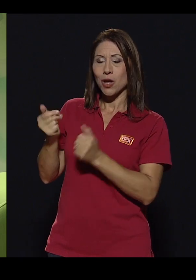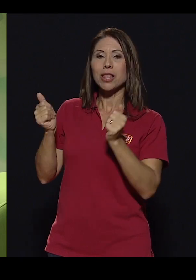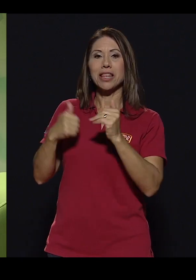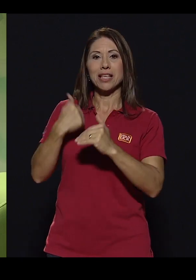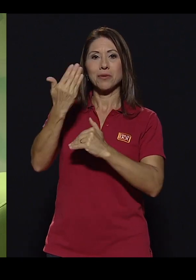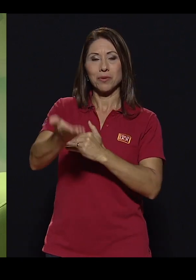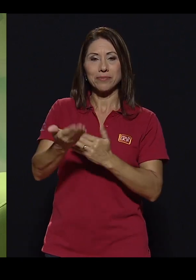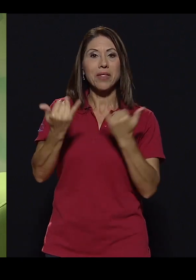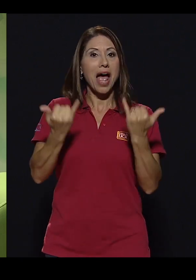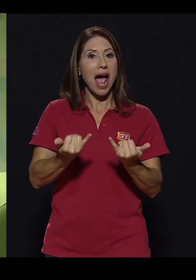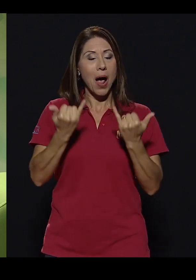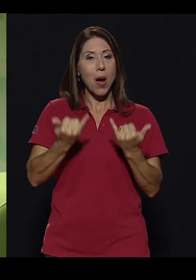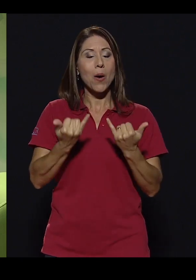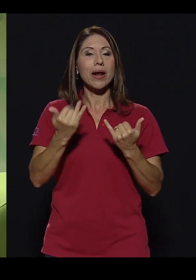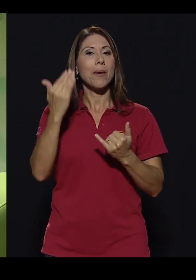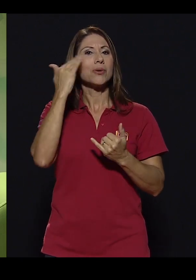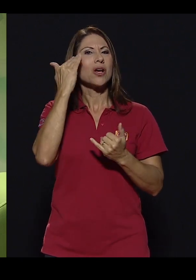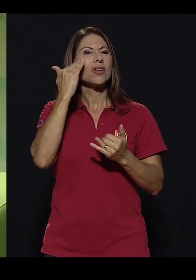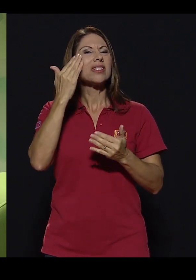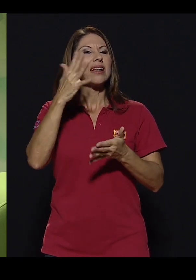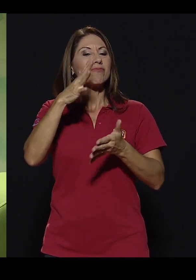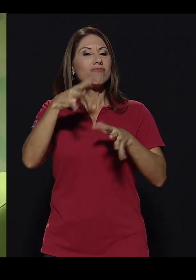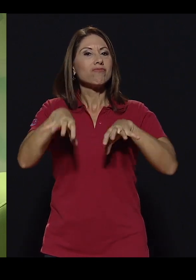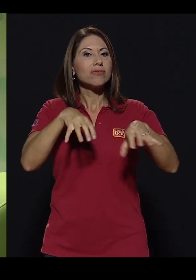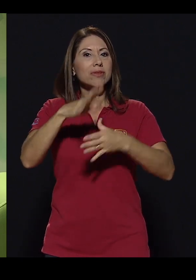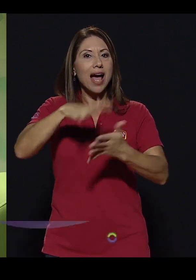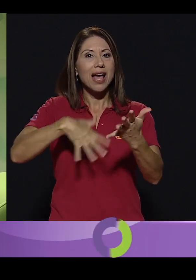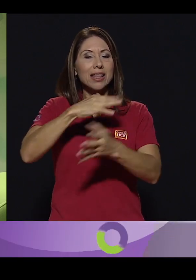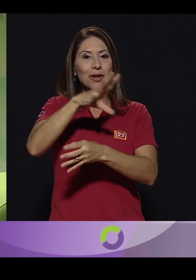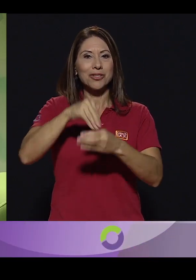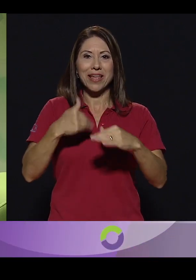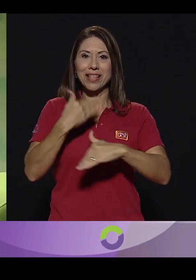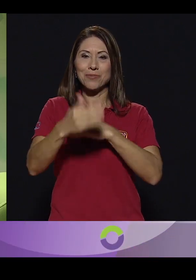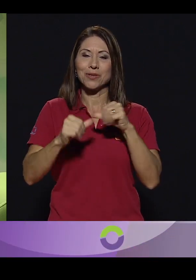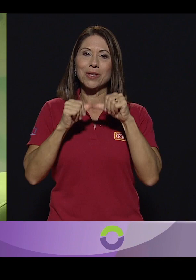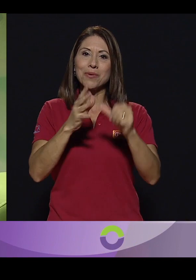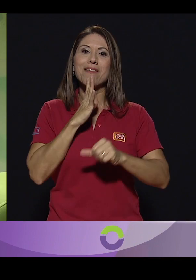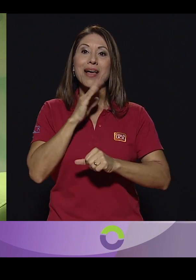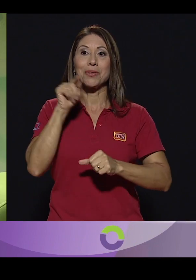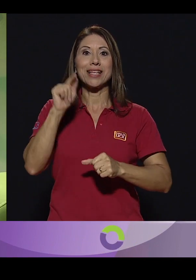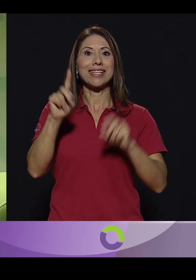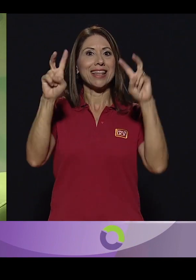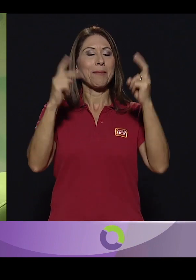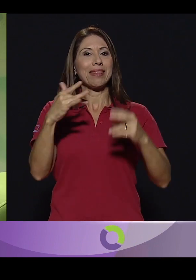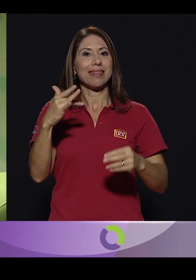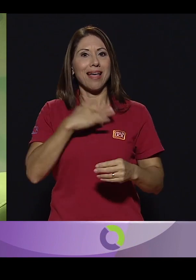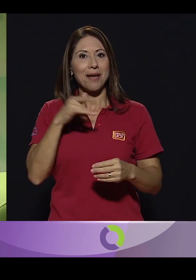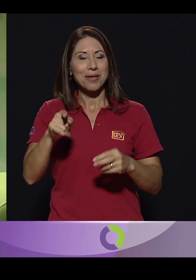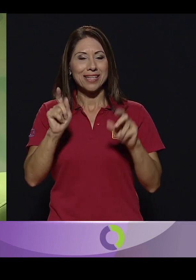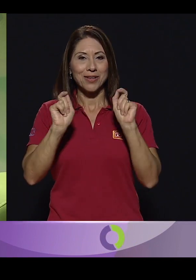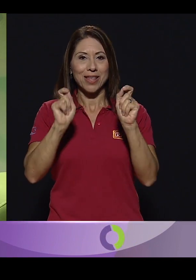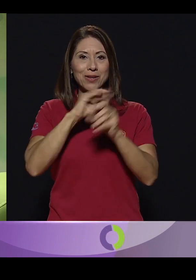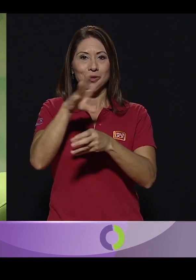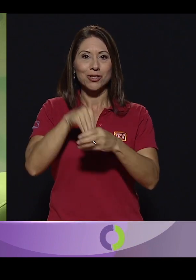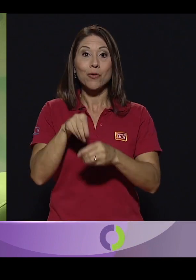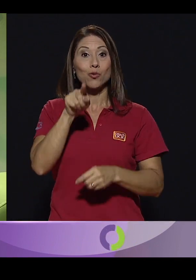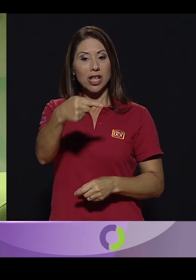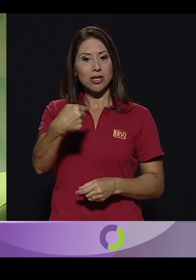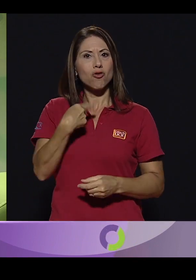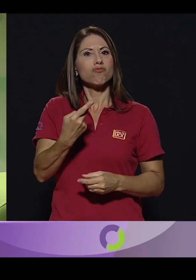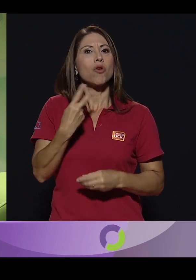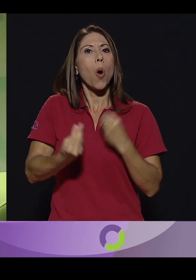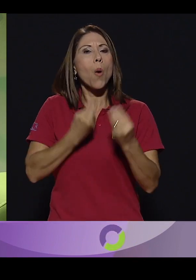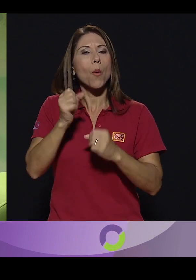después de la pausa ahora vamos a conocer la agenda inclusiva y ya seguimos hablando de este tema tan apasionante la educación inclusiva y como